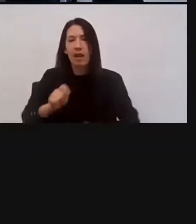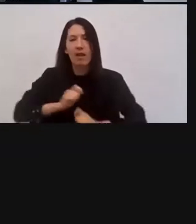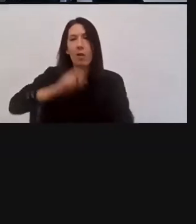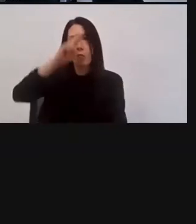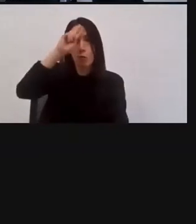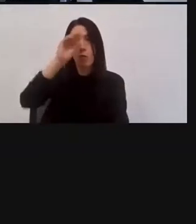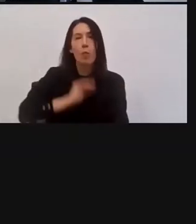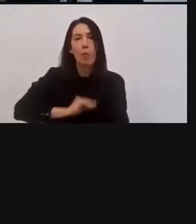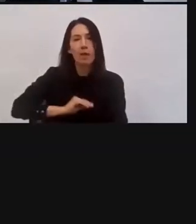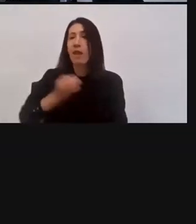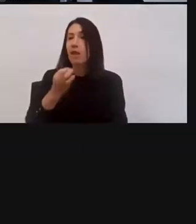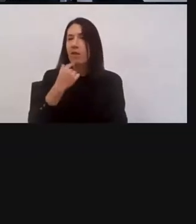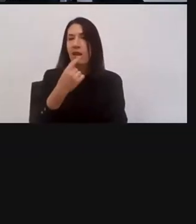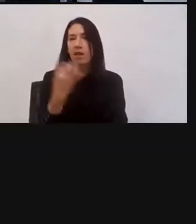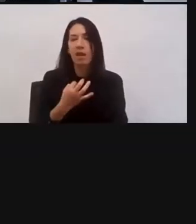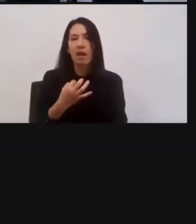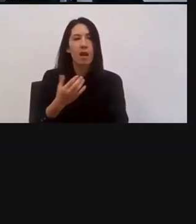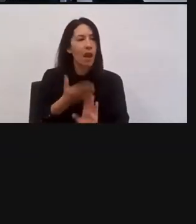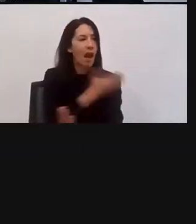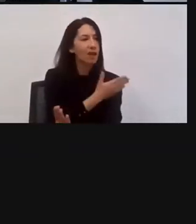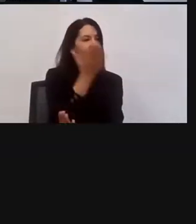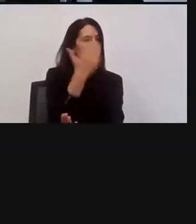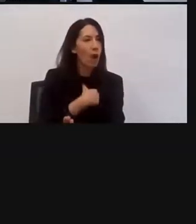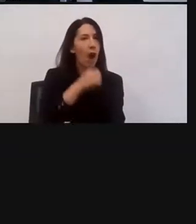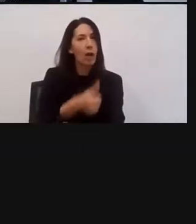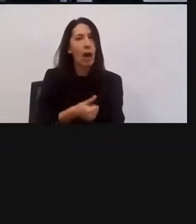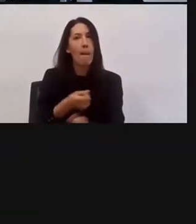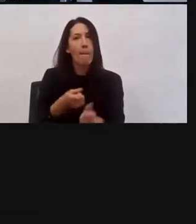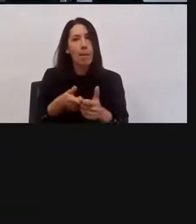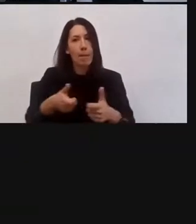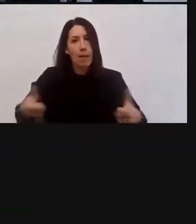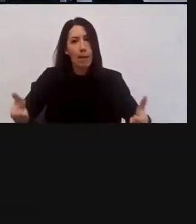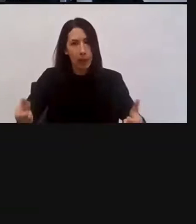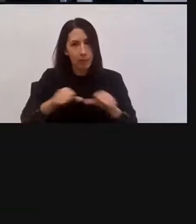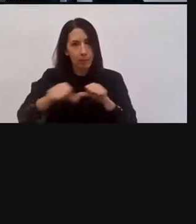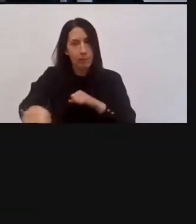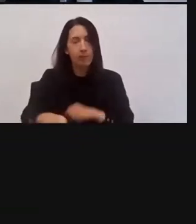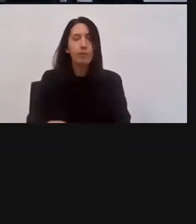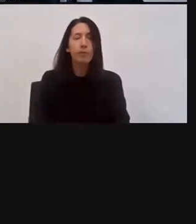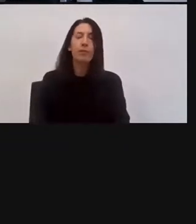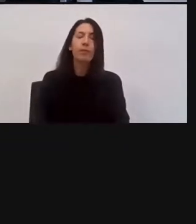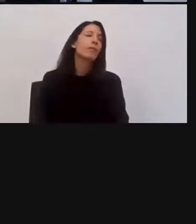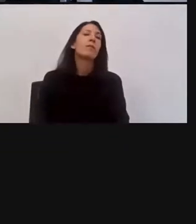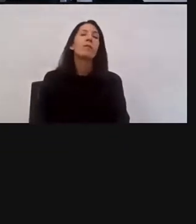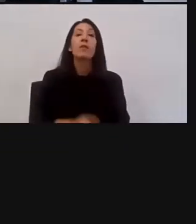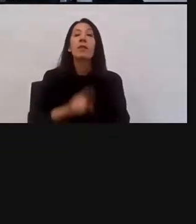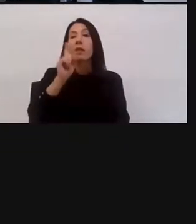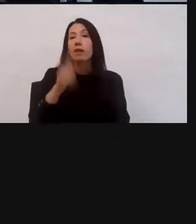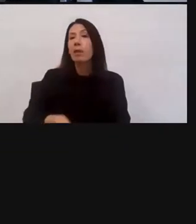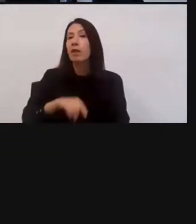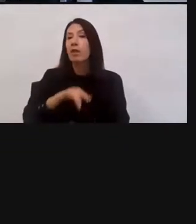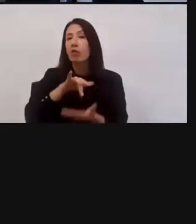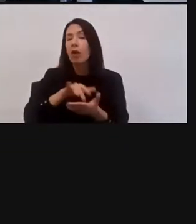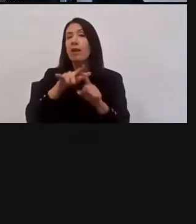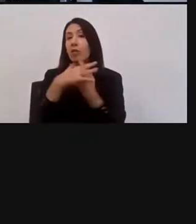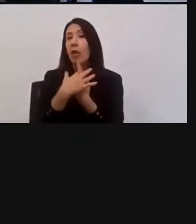que es una tendencia que no se daba y que está empezando a darse y que debemos trabajar sobre ella, ¿no? Así, por ejemplo, encontramos numerosas situaciones en las